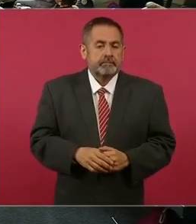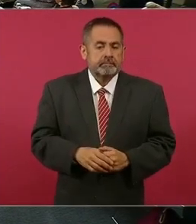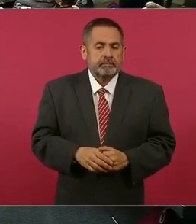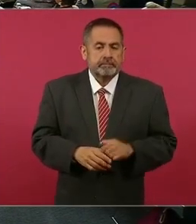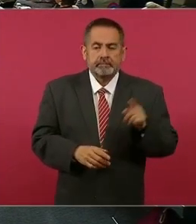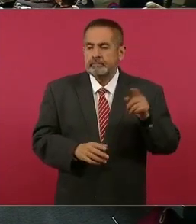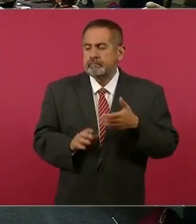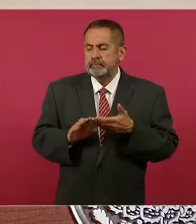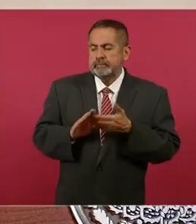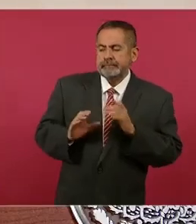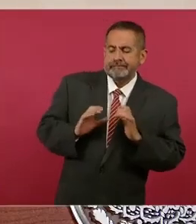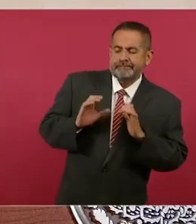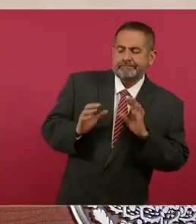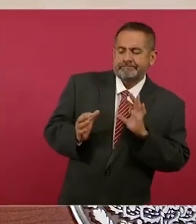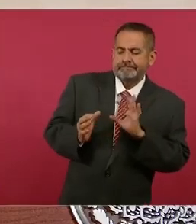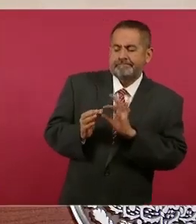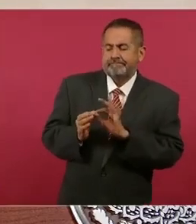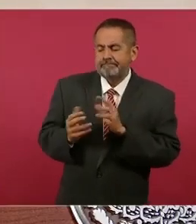Actuaban de manera precavida